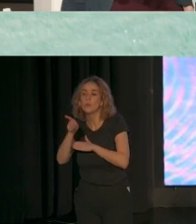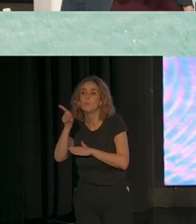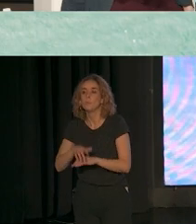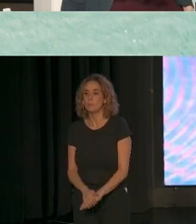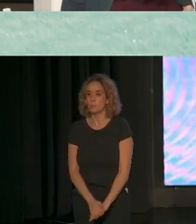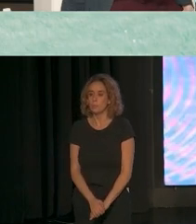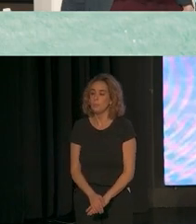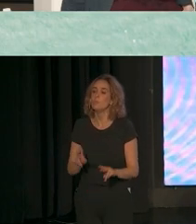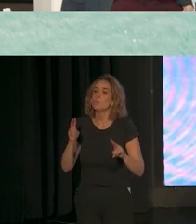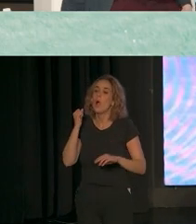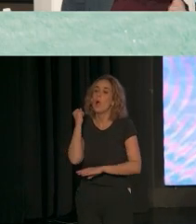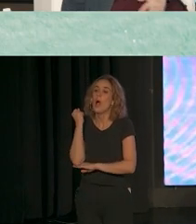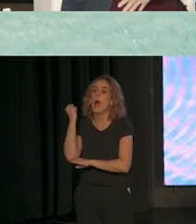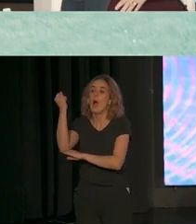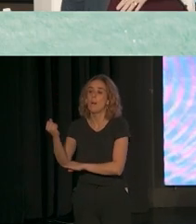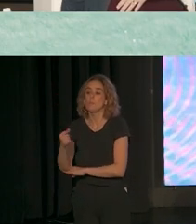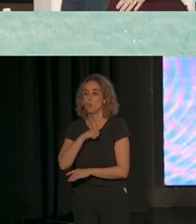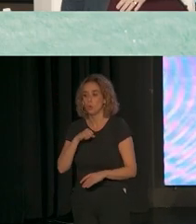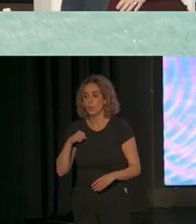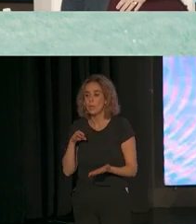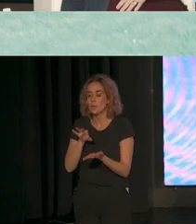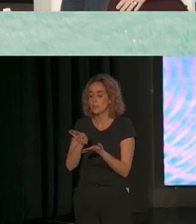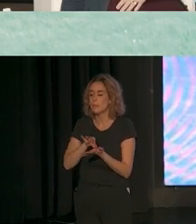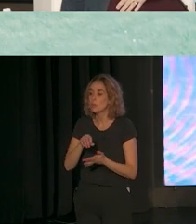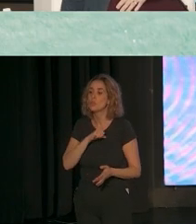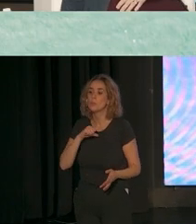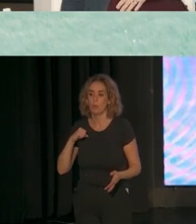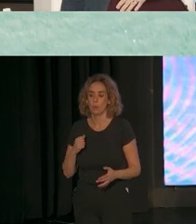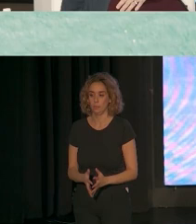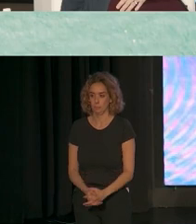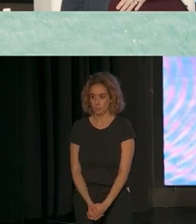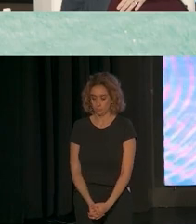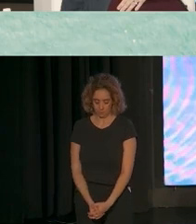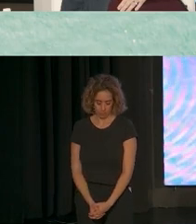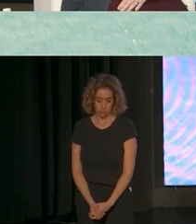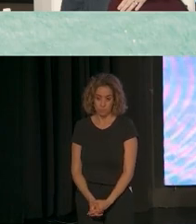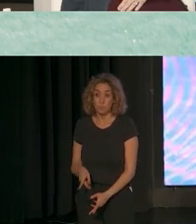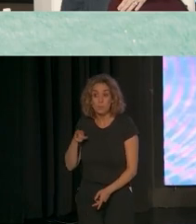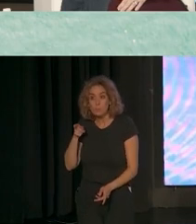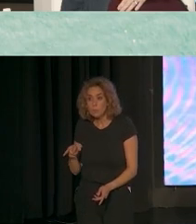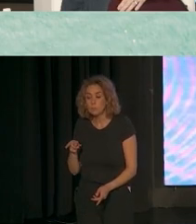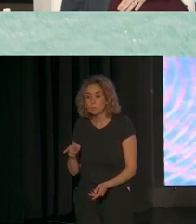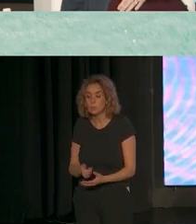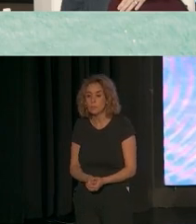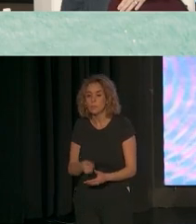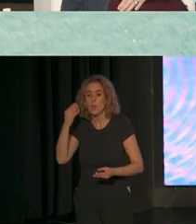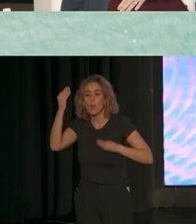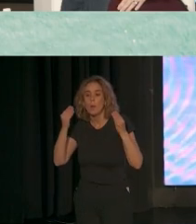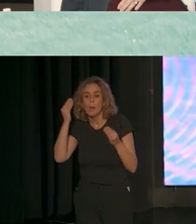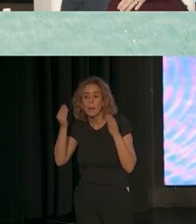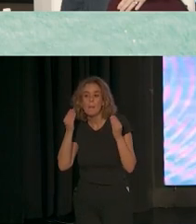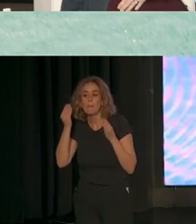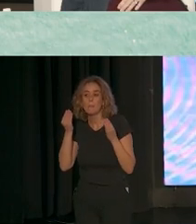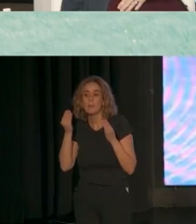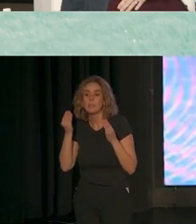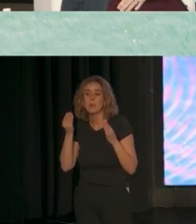Son apoyos individualizados y servicios individualizados. Y con eso pensamos un poco